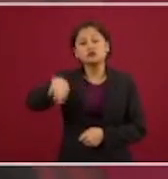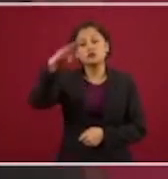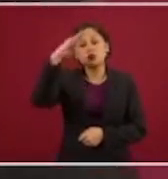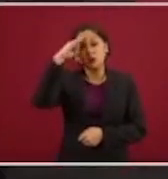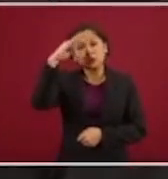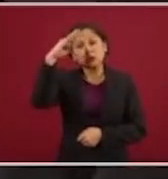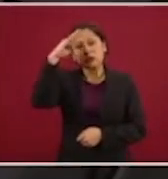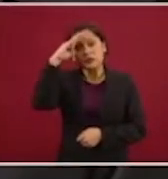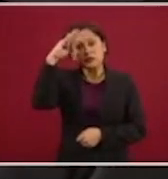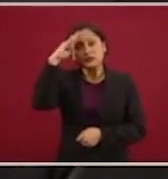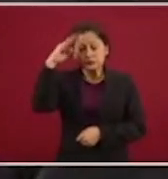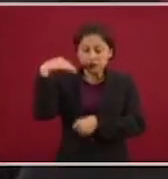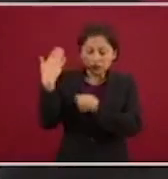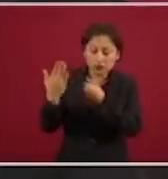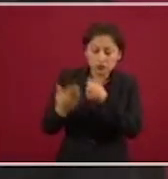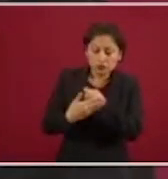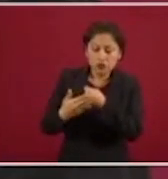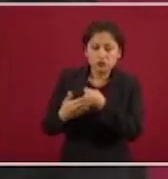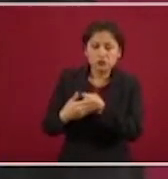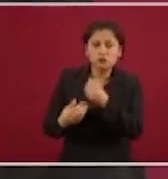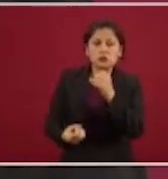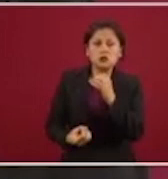opciones con energías alternativas,